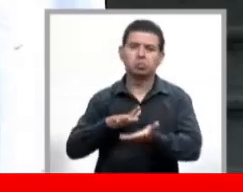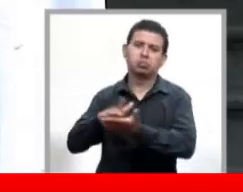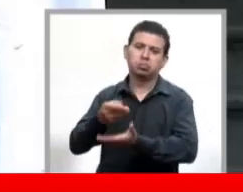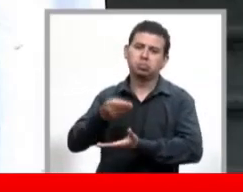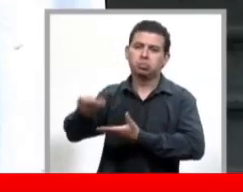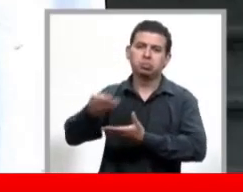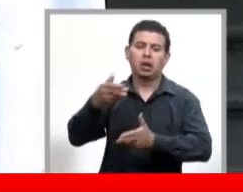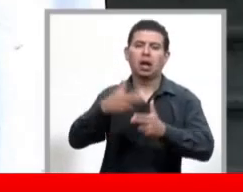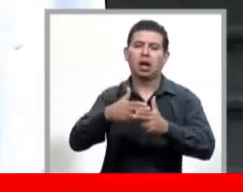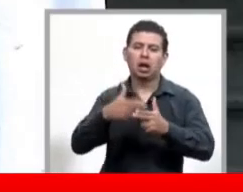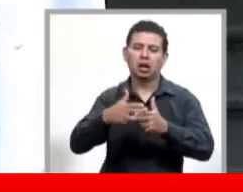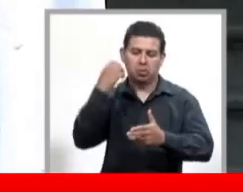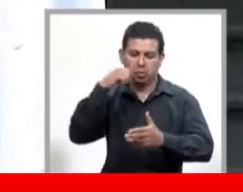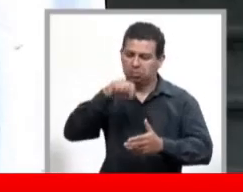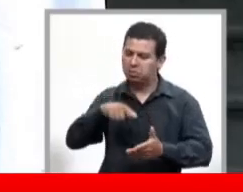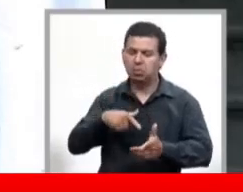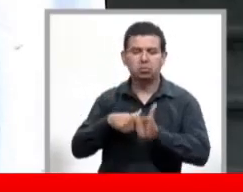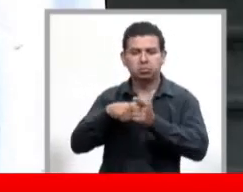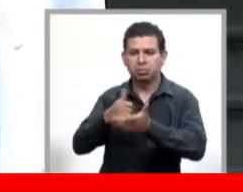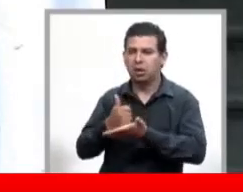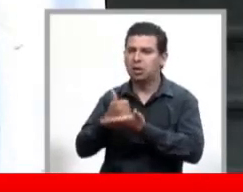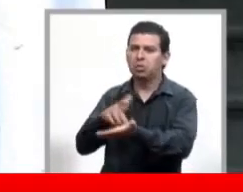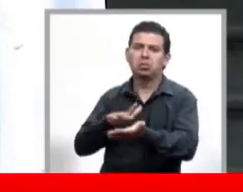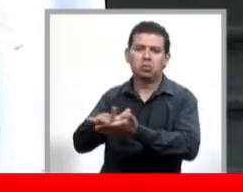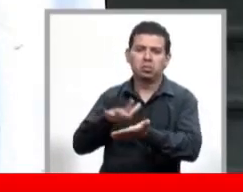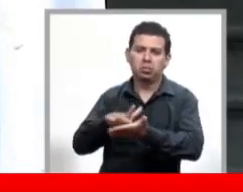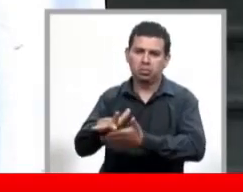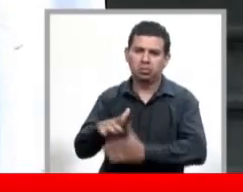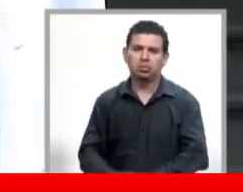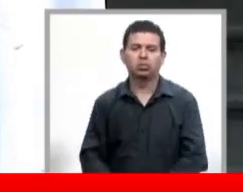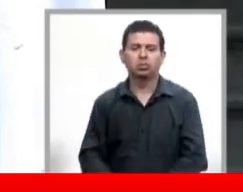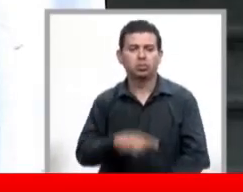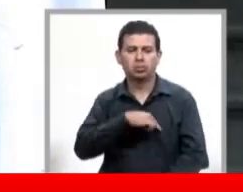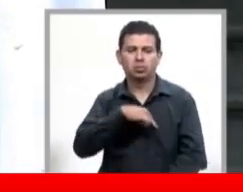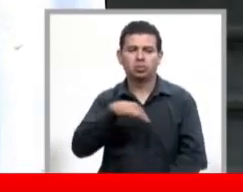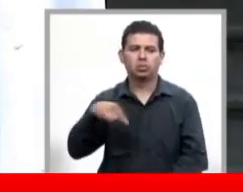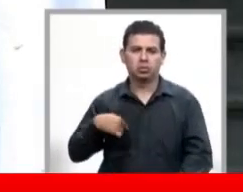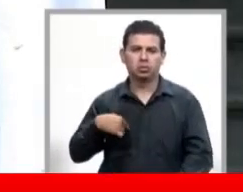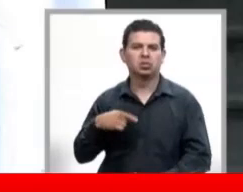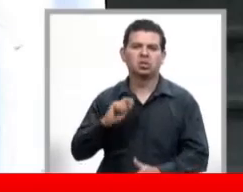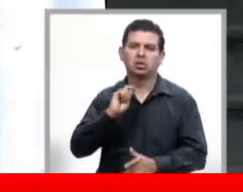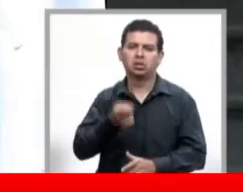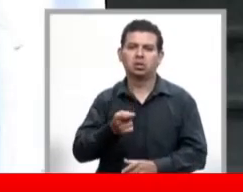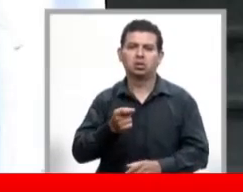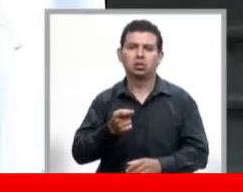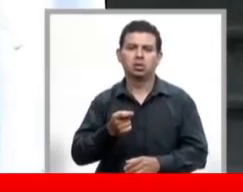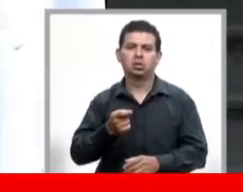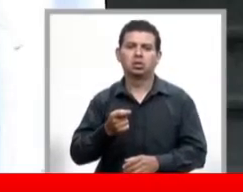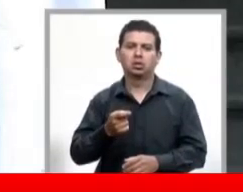del gobierno del estado y del gobierno federal, nosotros mantenemos